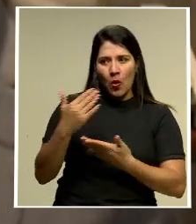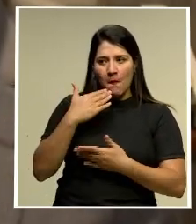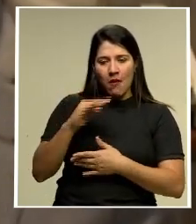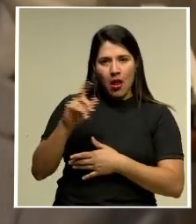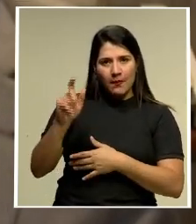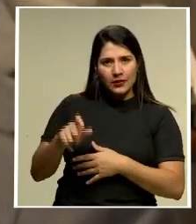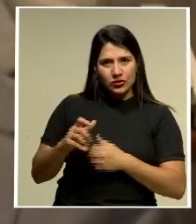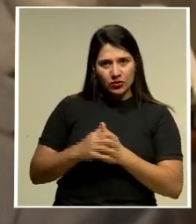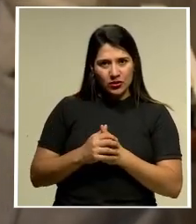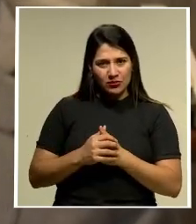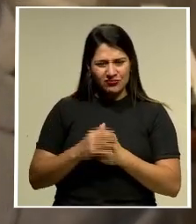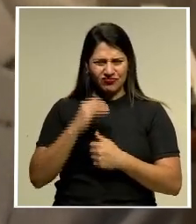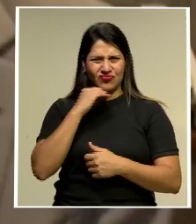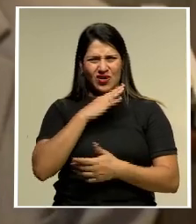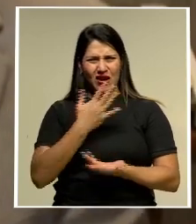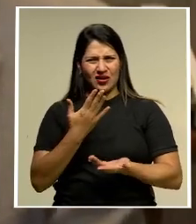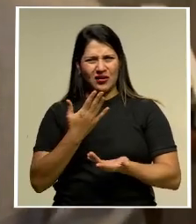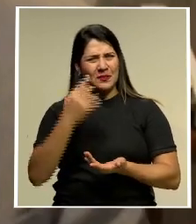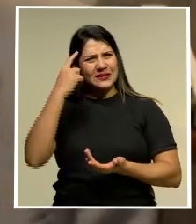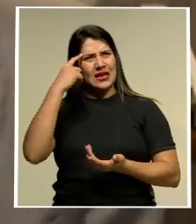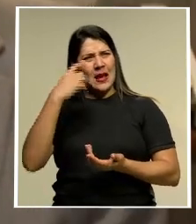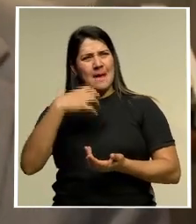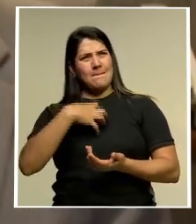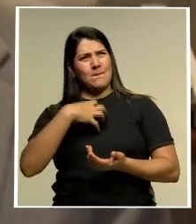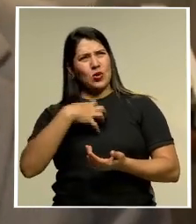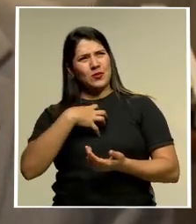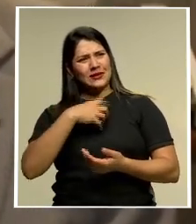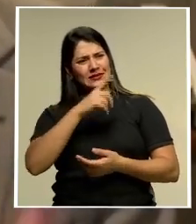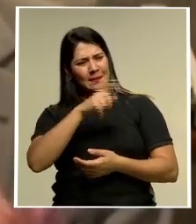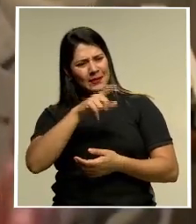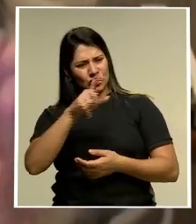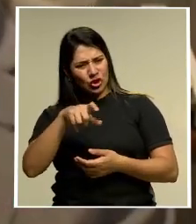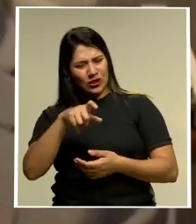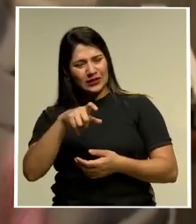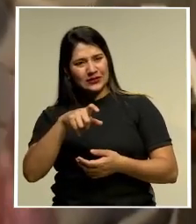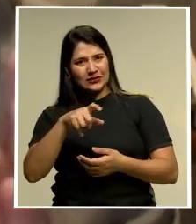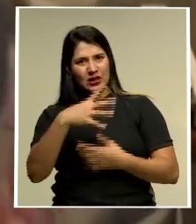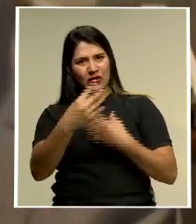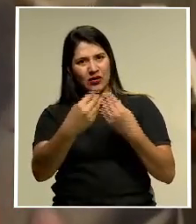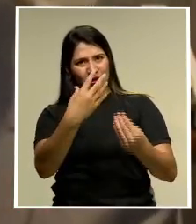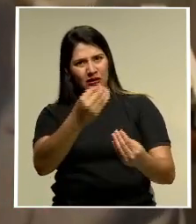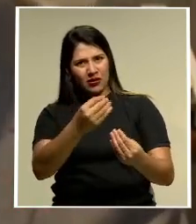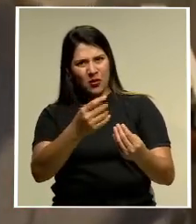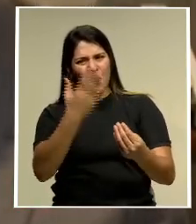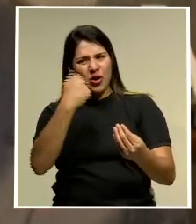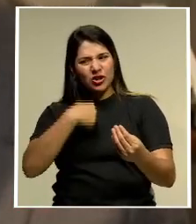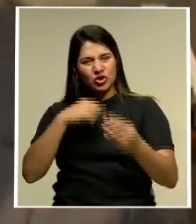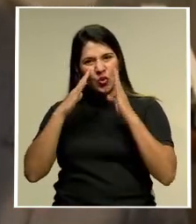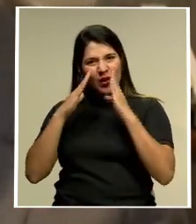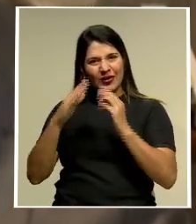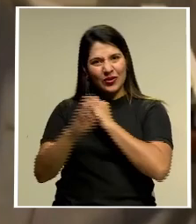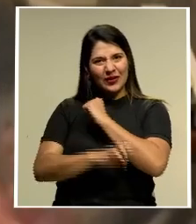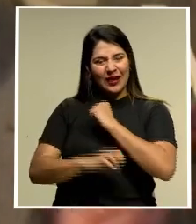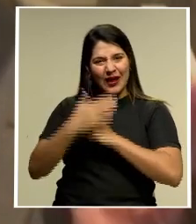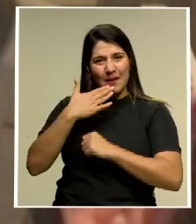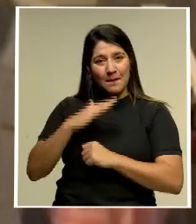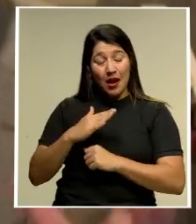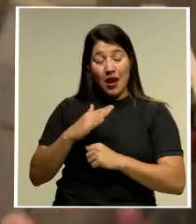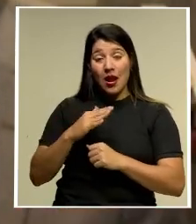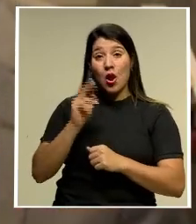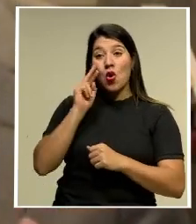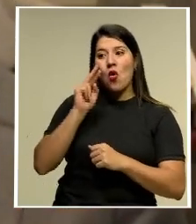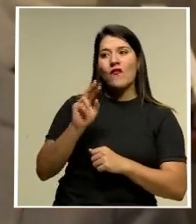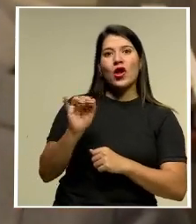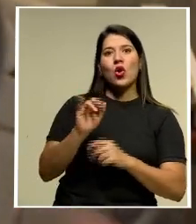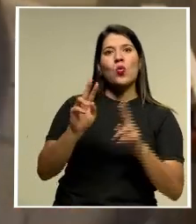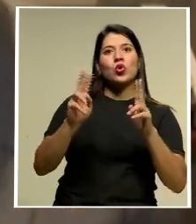migrando, ¿verdad? Pero ¿qué hace Centroamérica? Tratar esto como si fuera un problema puramente policial. Y cuando es un tema